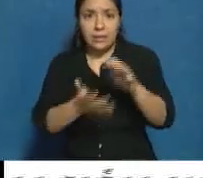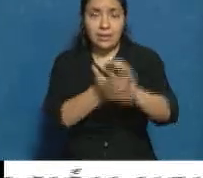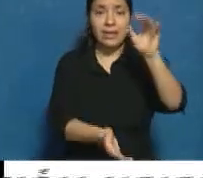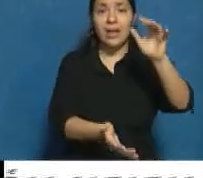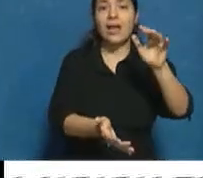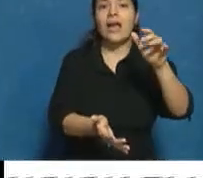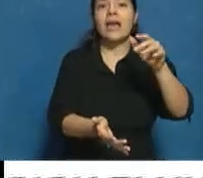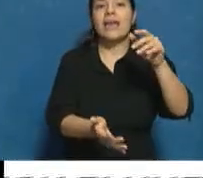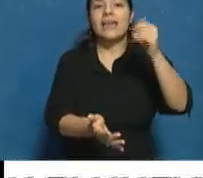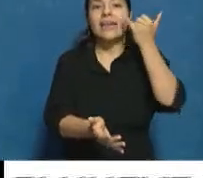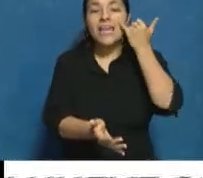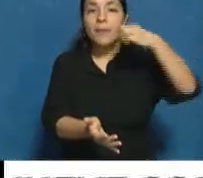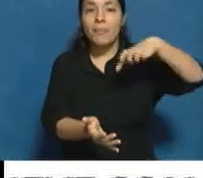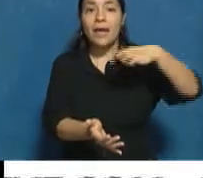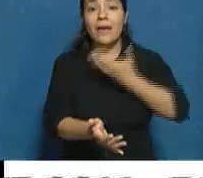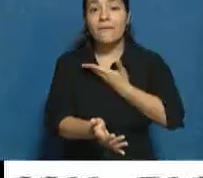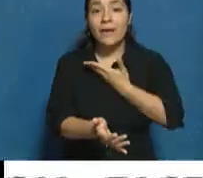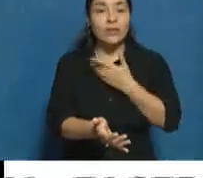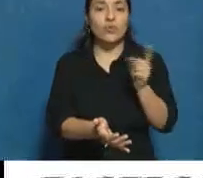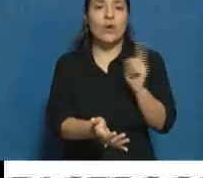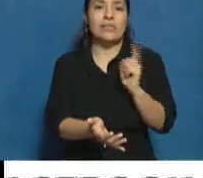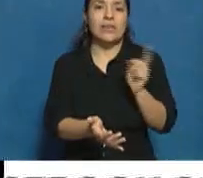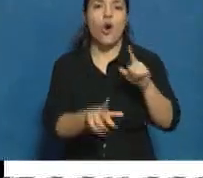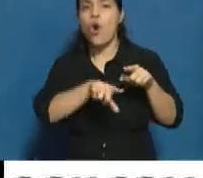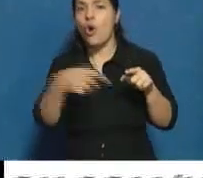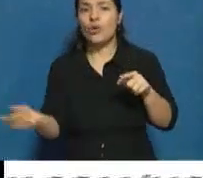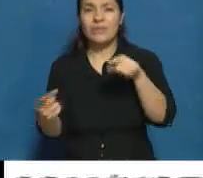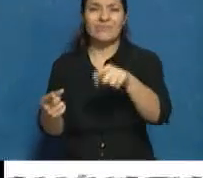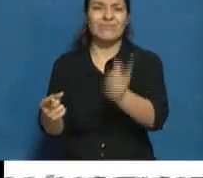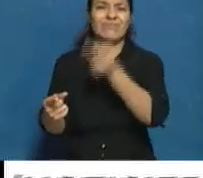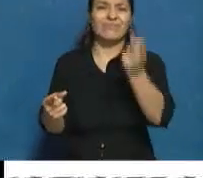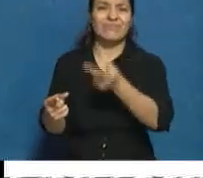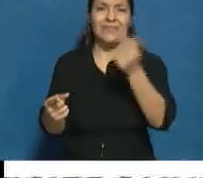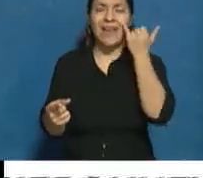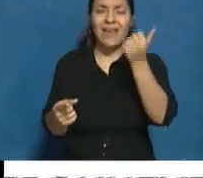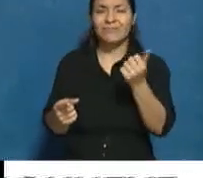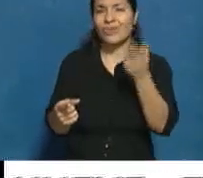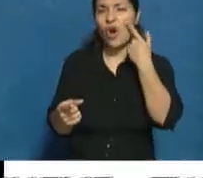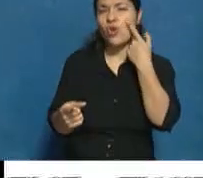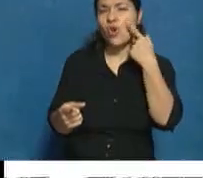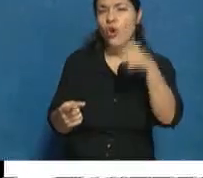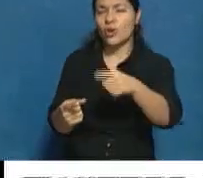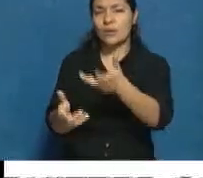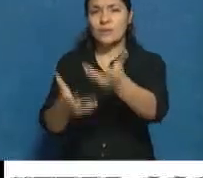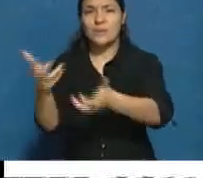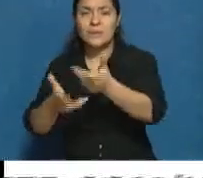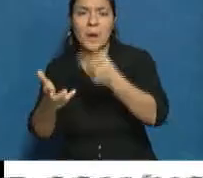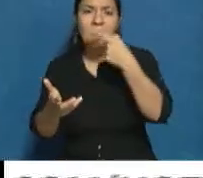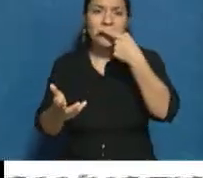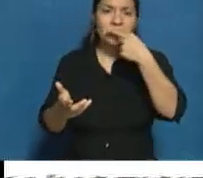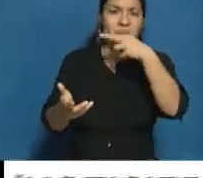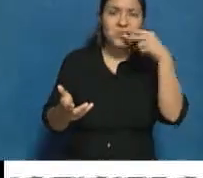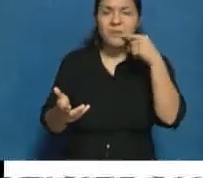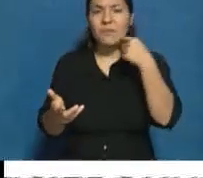otra garrafa que no me sirve a mí, porque ya la he comprado y la verdad que no tiene la misma llama, larga mucho el olor feo. ¿No la